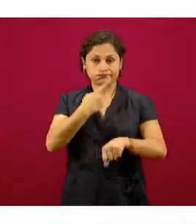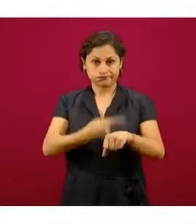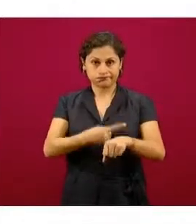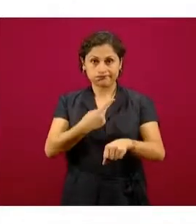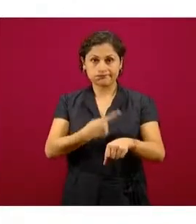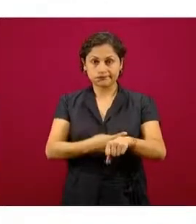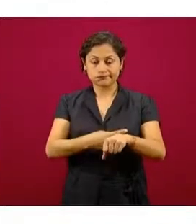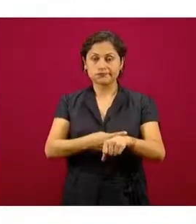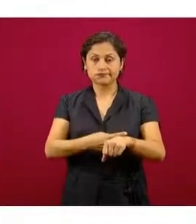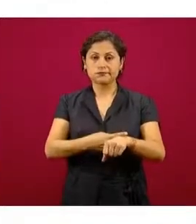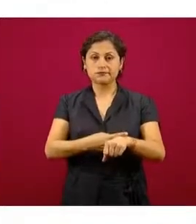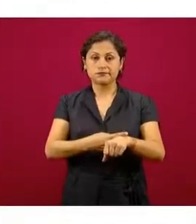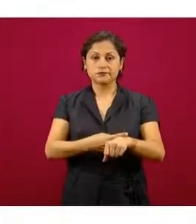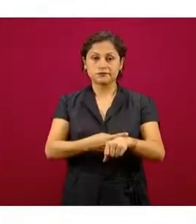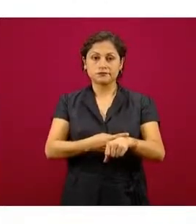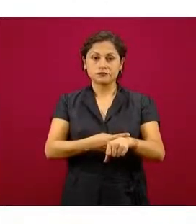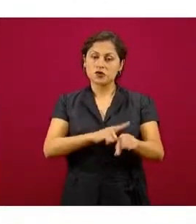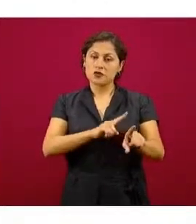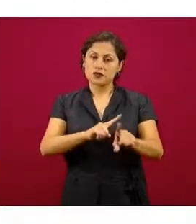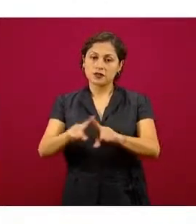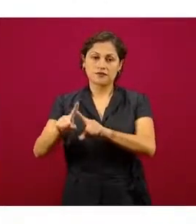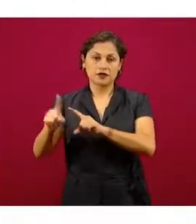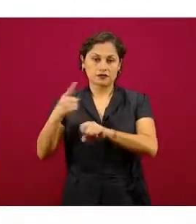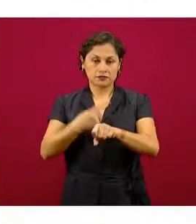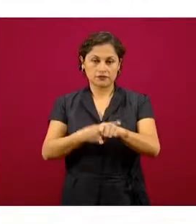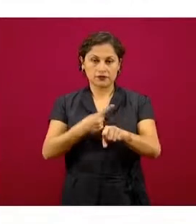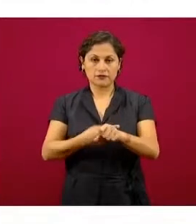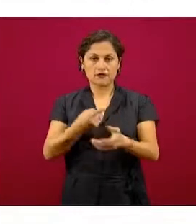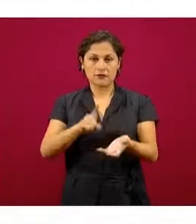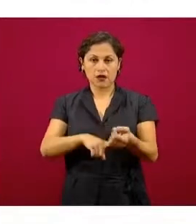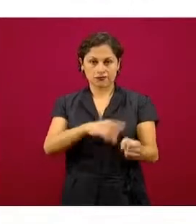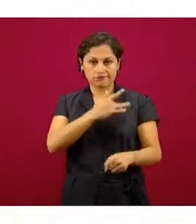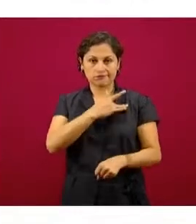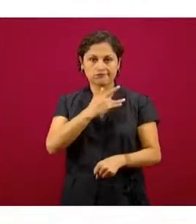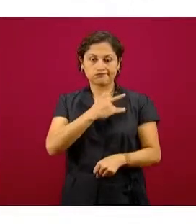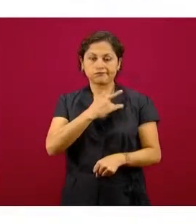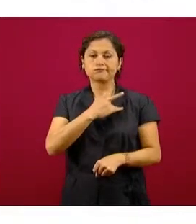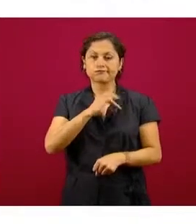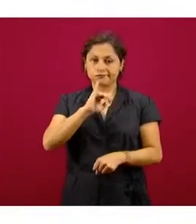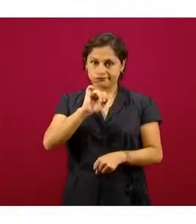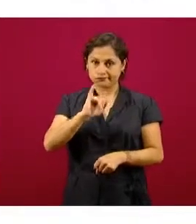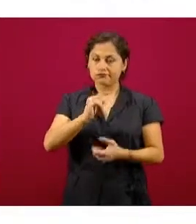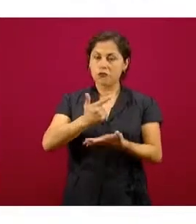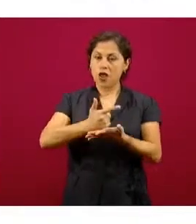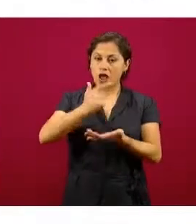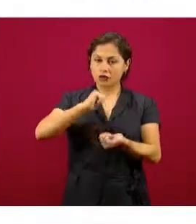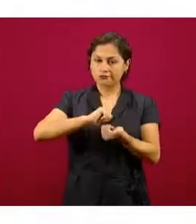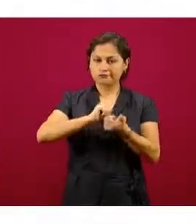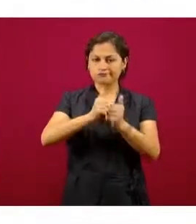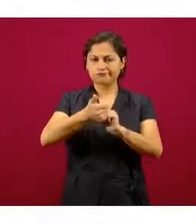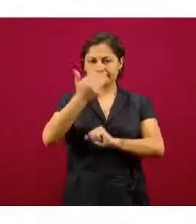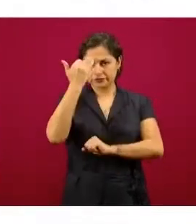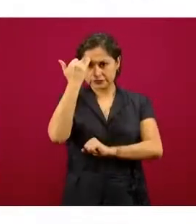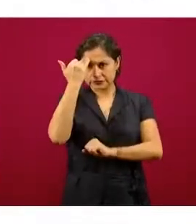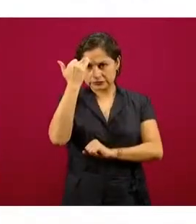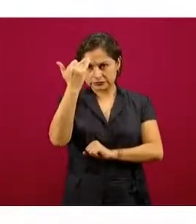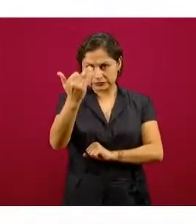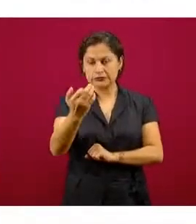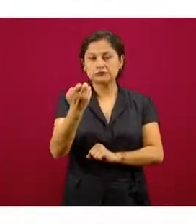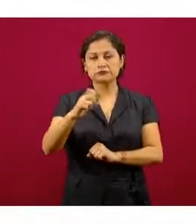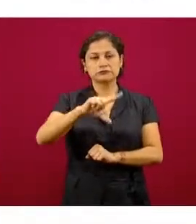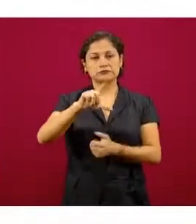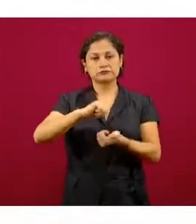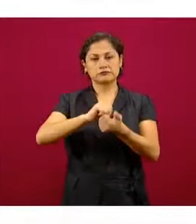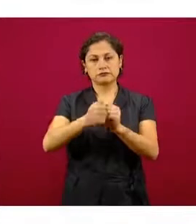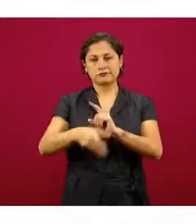normalmente en la mayoría de sus presentaciones suelen ser enfermedades también crónicas o producidas como una complicación de otra de estas,